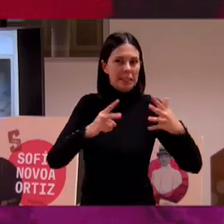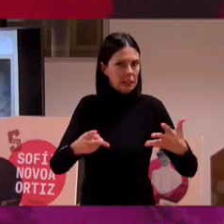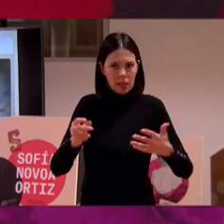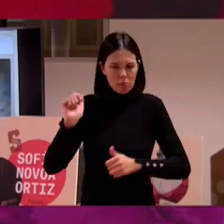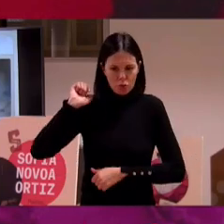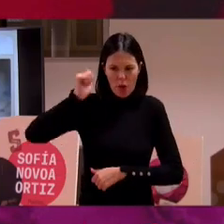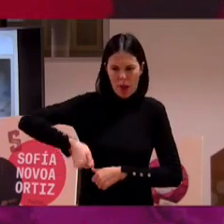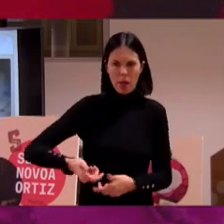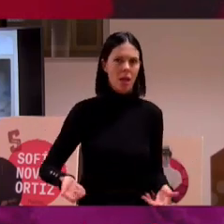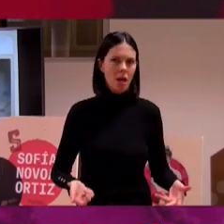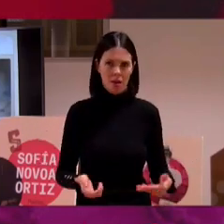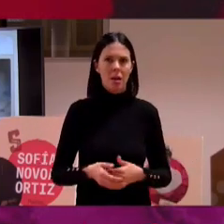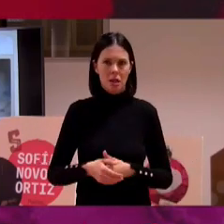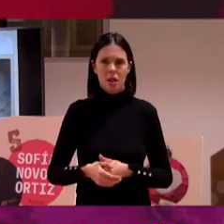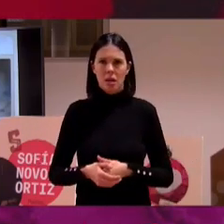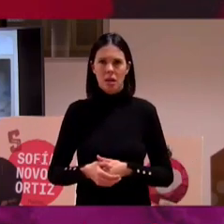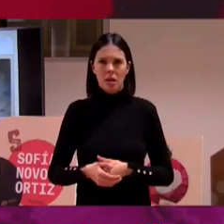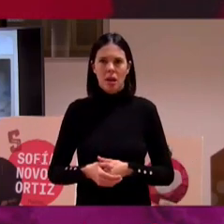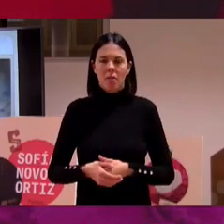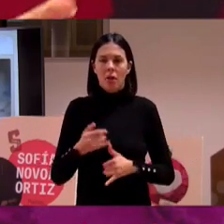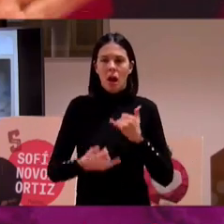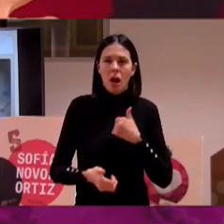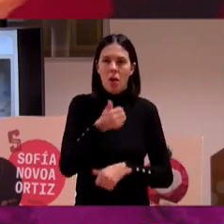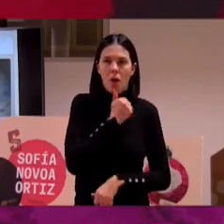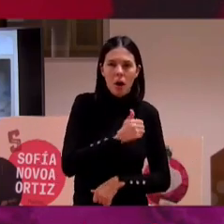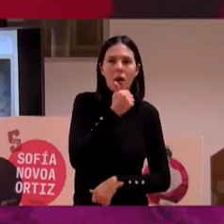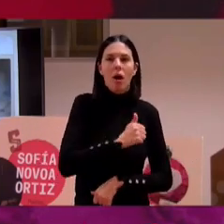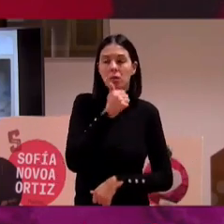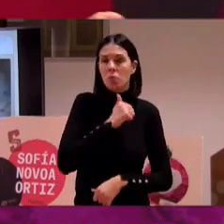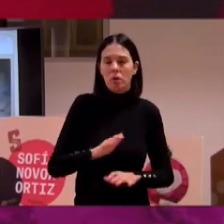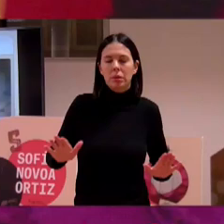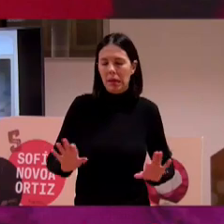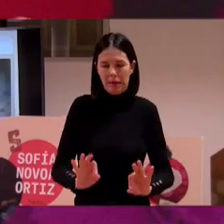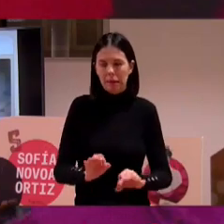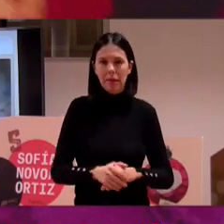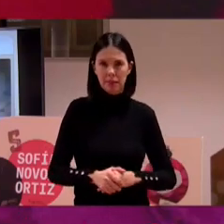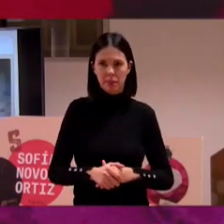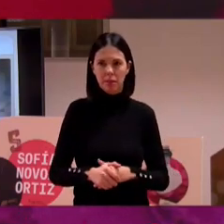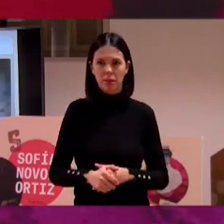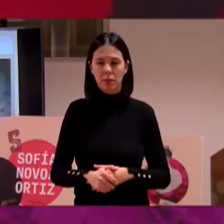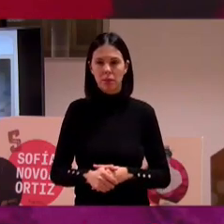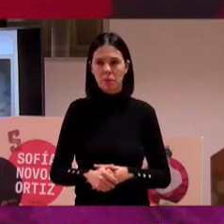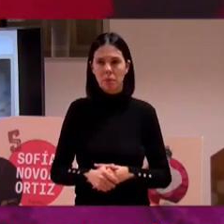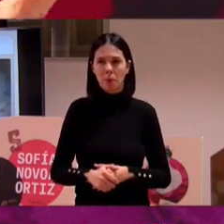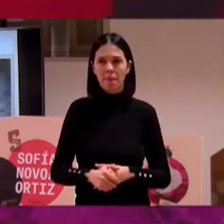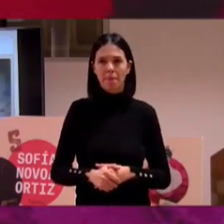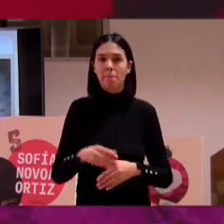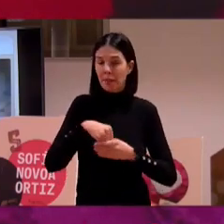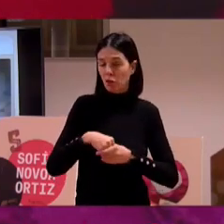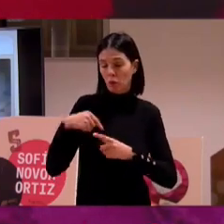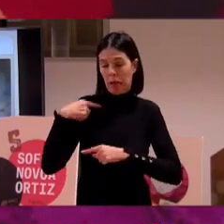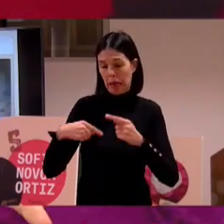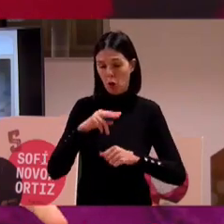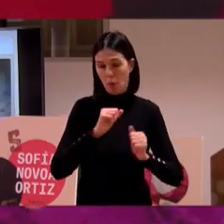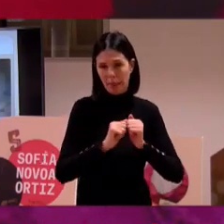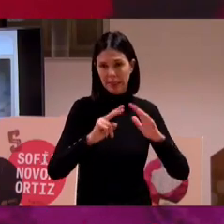vida. O sea, aguanta ademais ao final o que non aguanta ninguén, ali, a ver si pode ser útil, non?